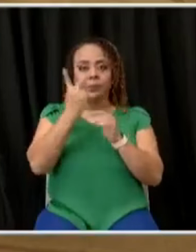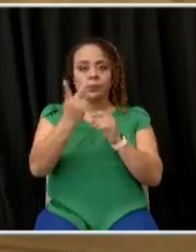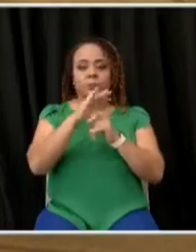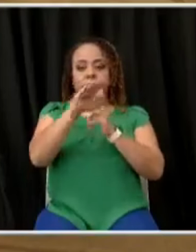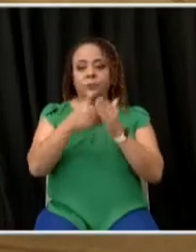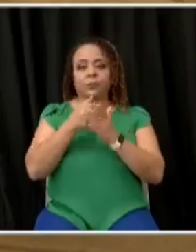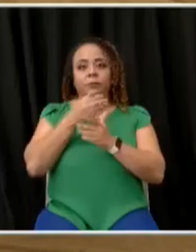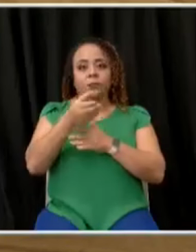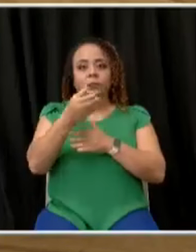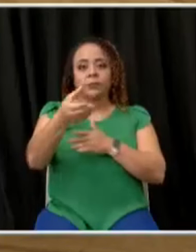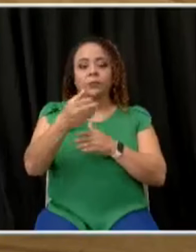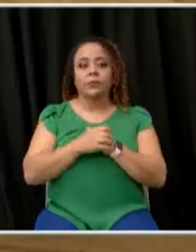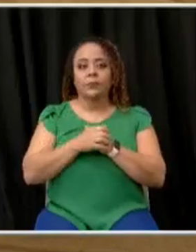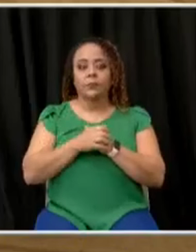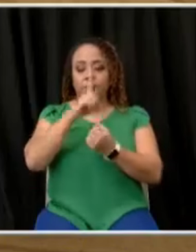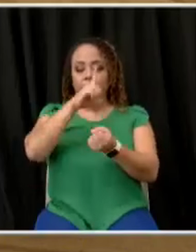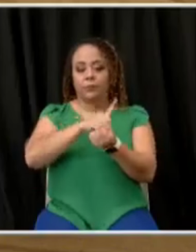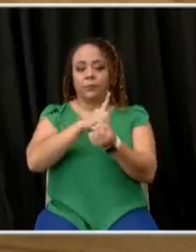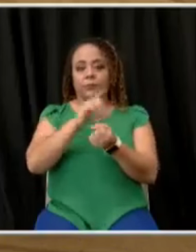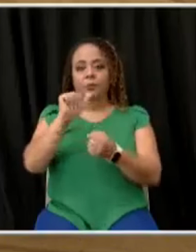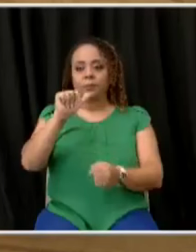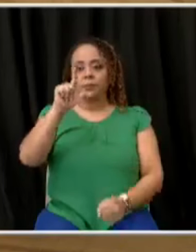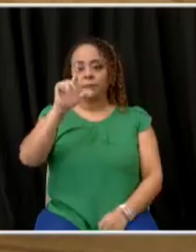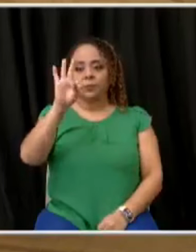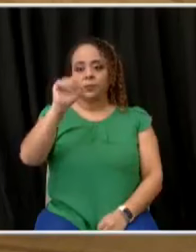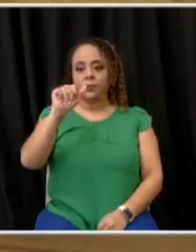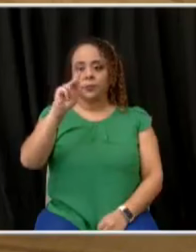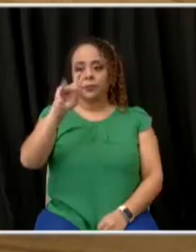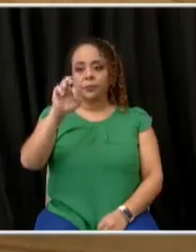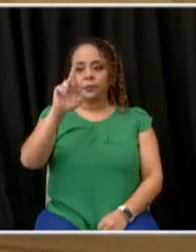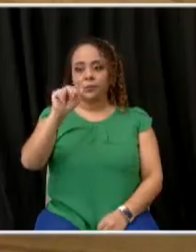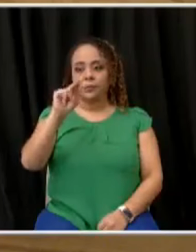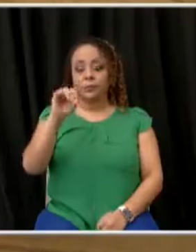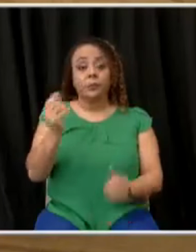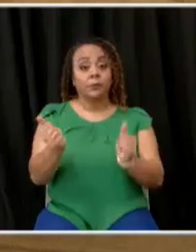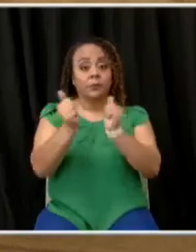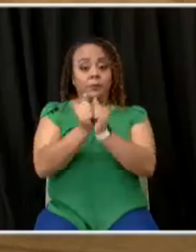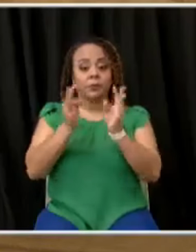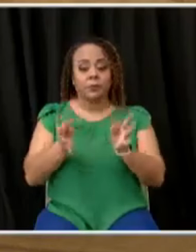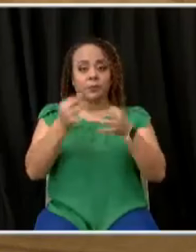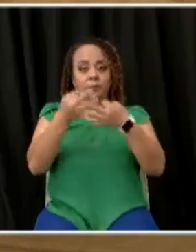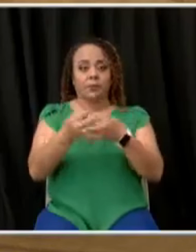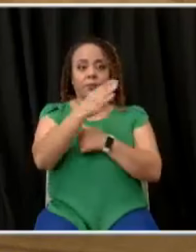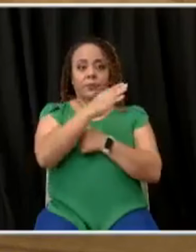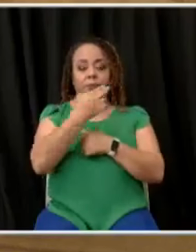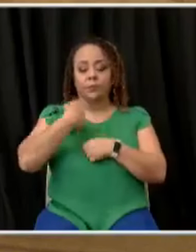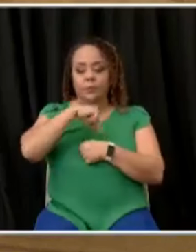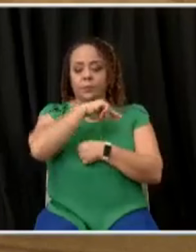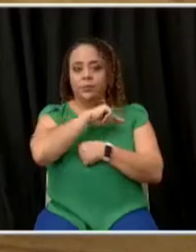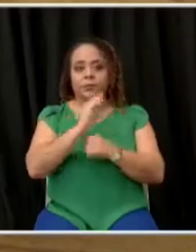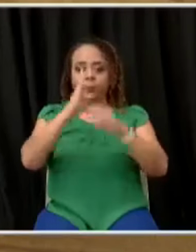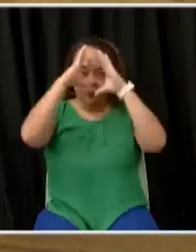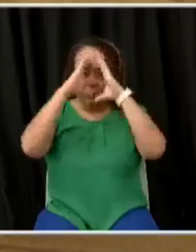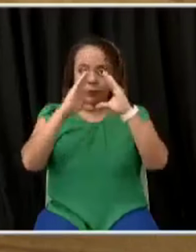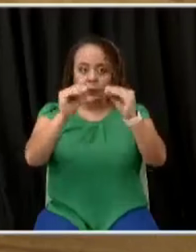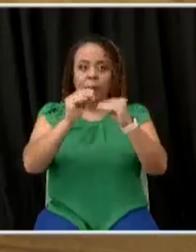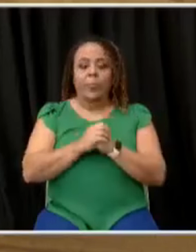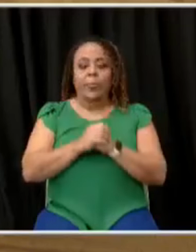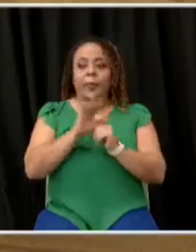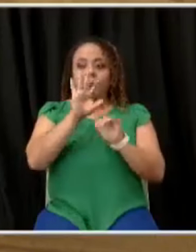las recomendaciones del doctor Altamirano Pozo. Acompáñenos en los talleres, les estamos comunicando